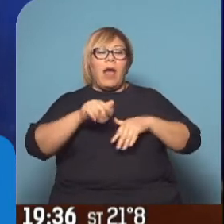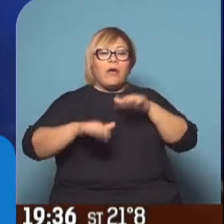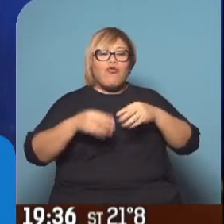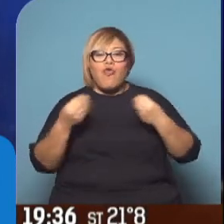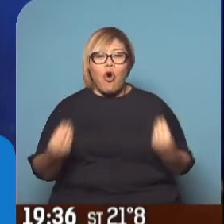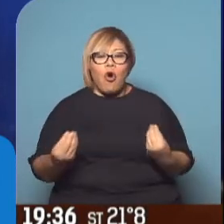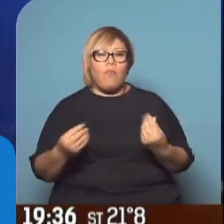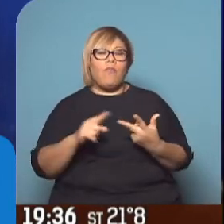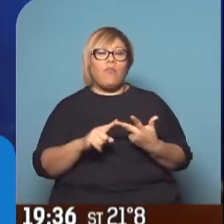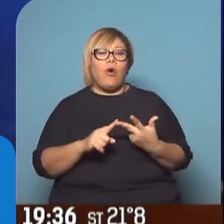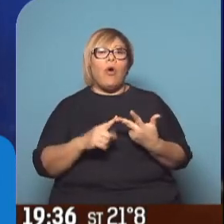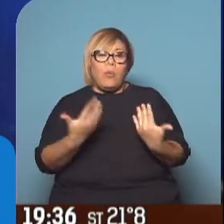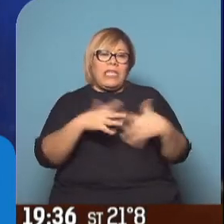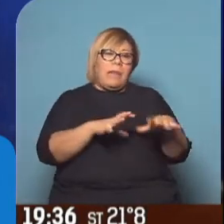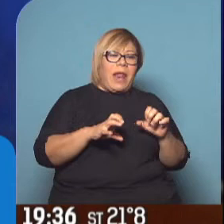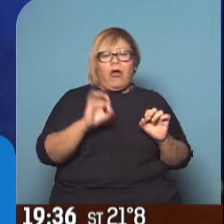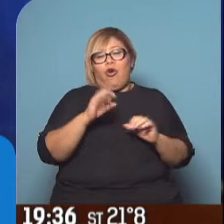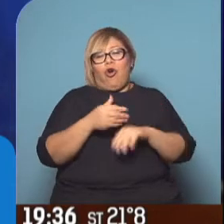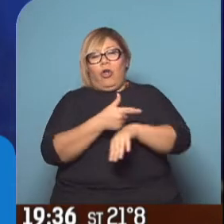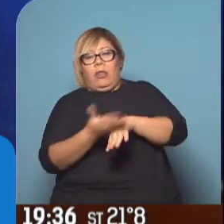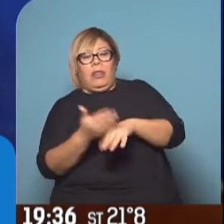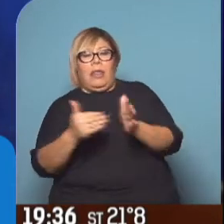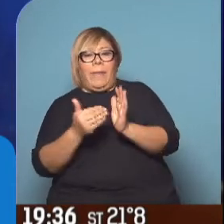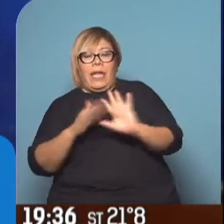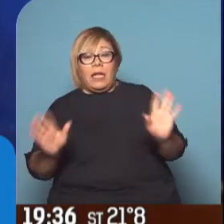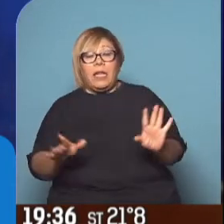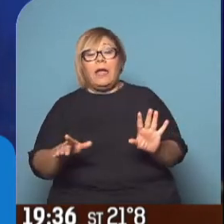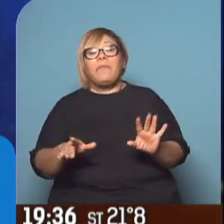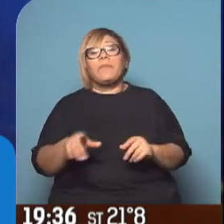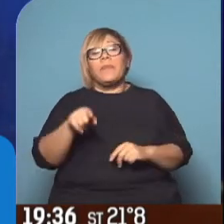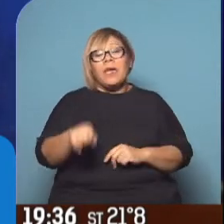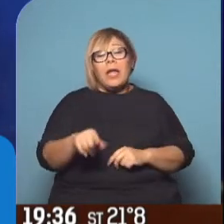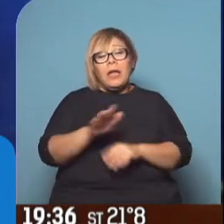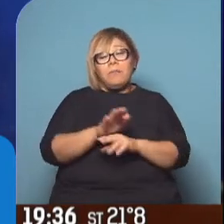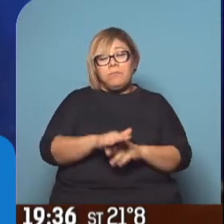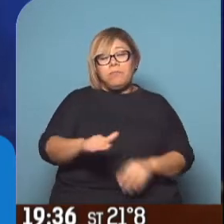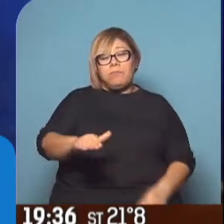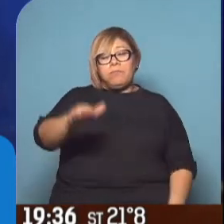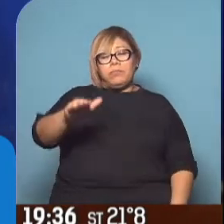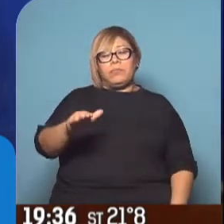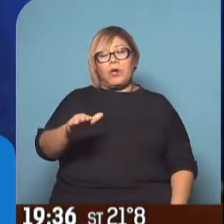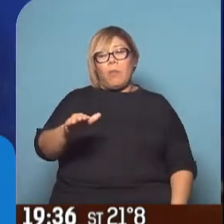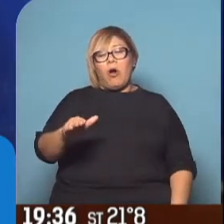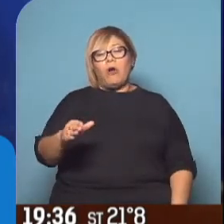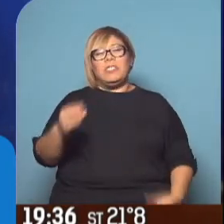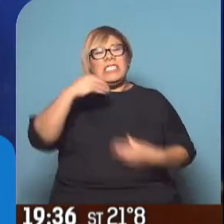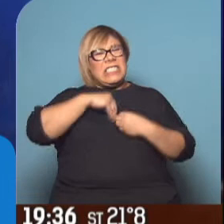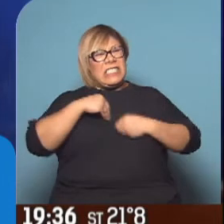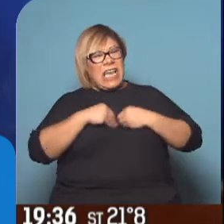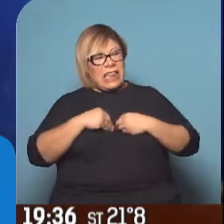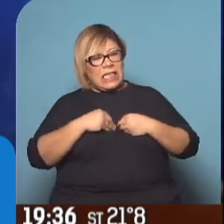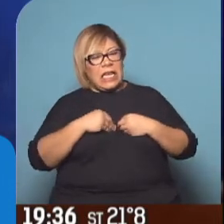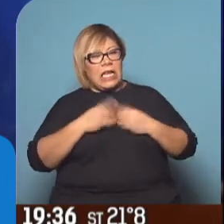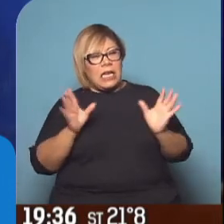haberlo tenido precozmente, pero puede haberlo tenido. Es difícil imaginar que esa persona se pueda autopercibir o simplemente como tal, o sea